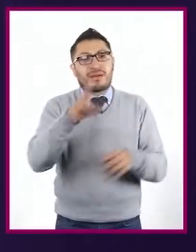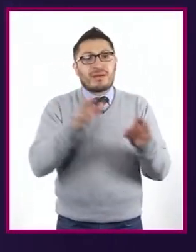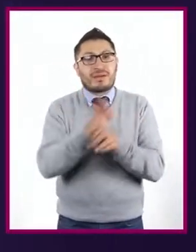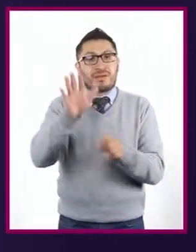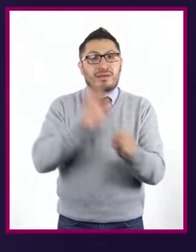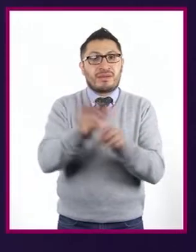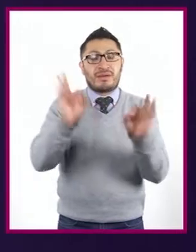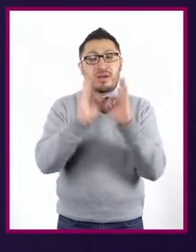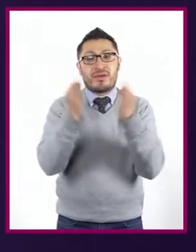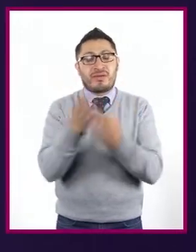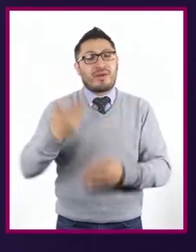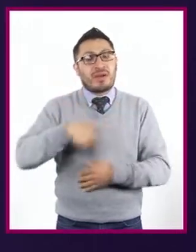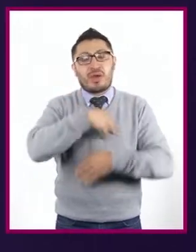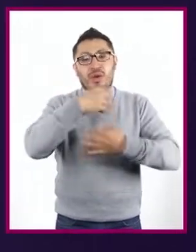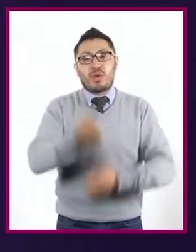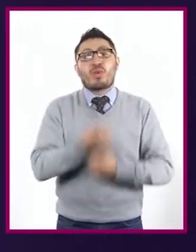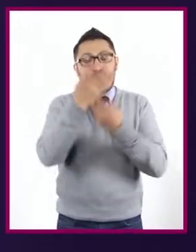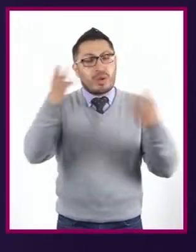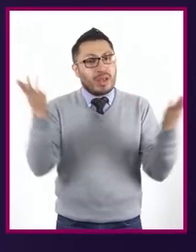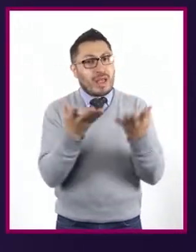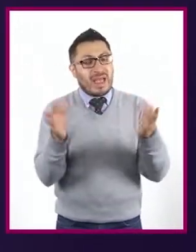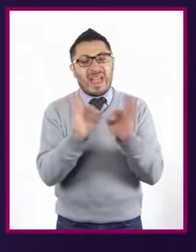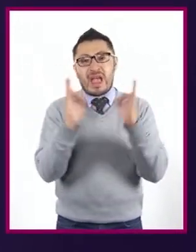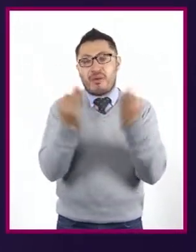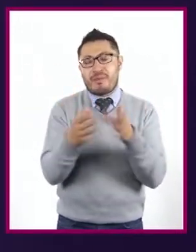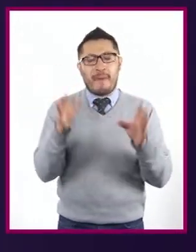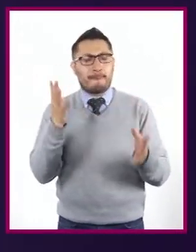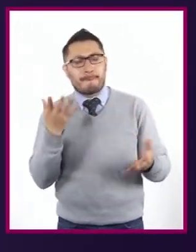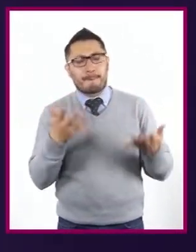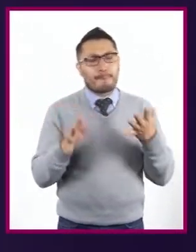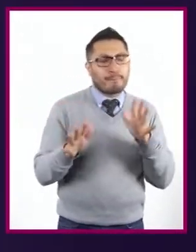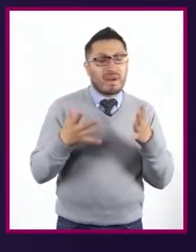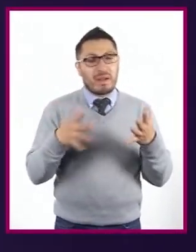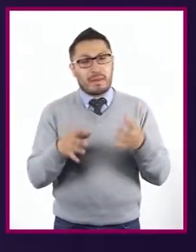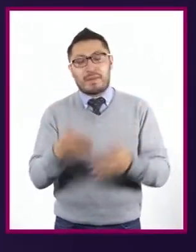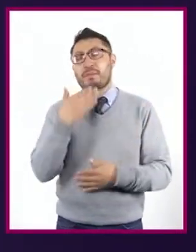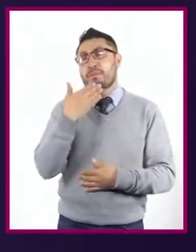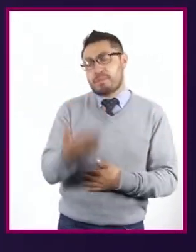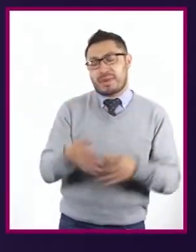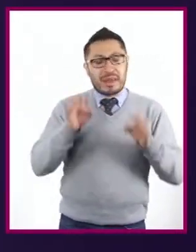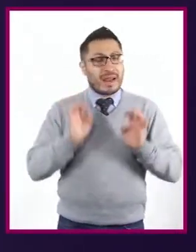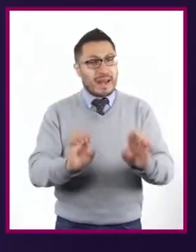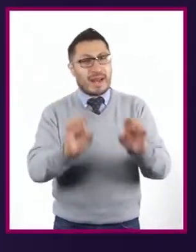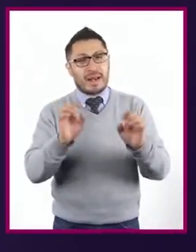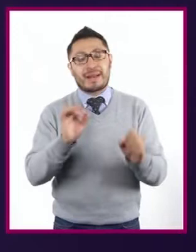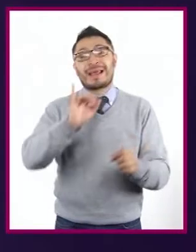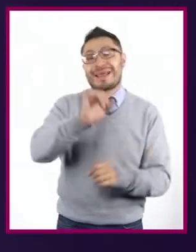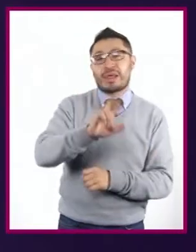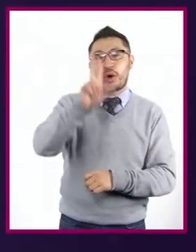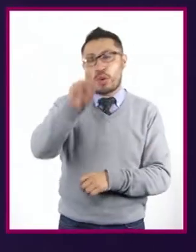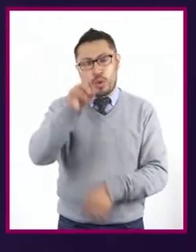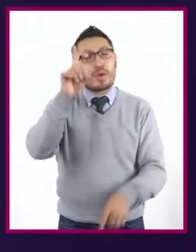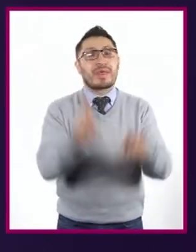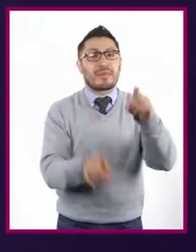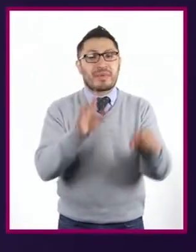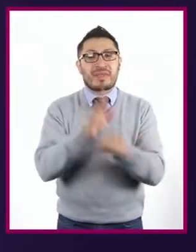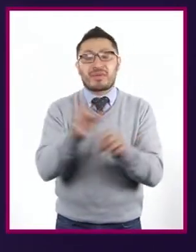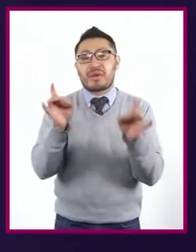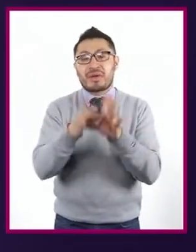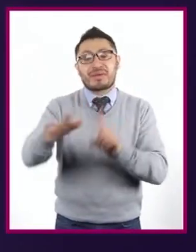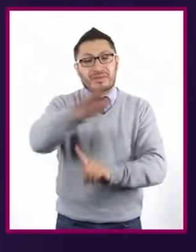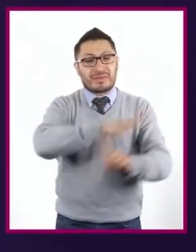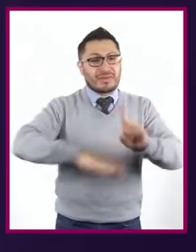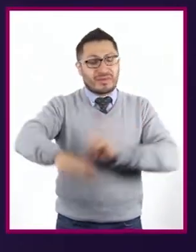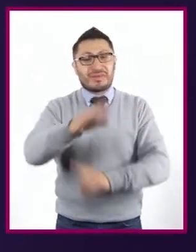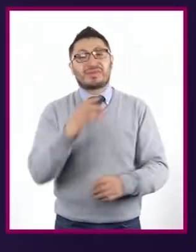nos expresamos, si lo hacemos de manera más o menos formal o informal, dependerá de la situación comunicativa en la